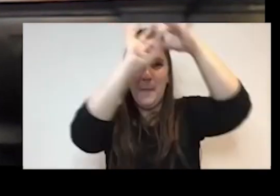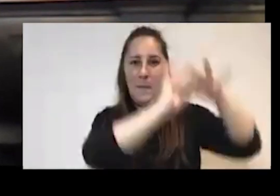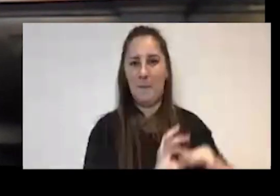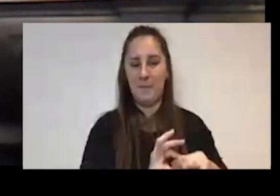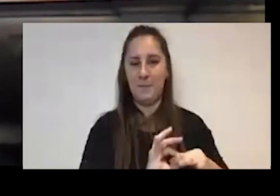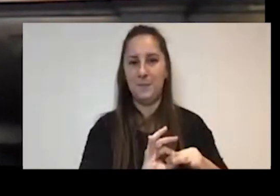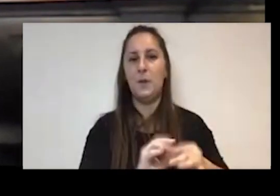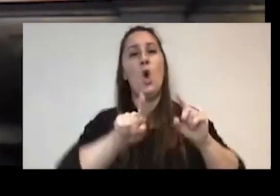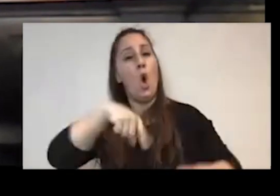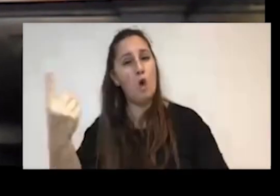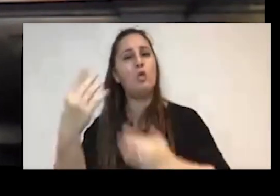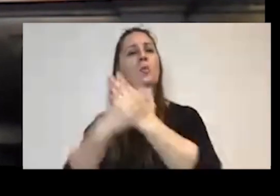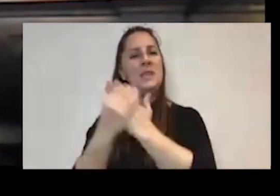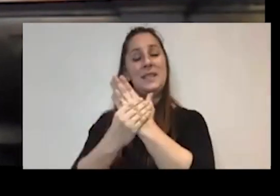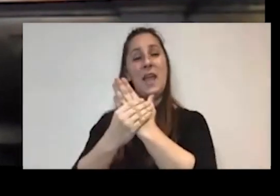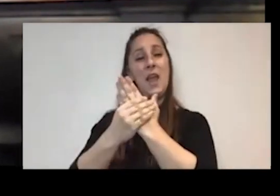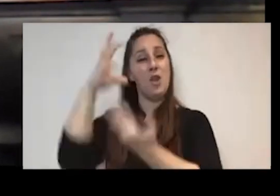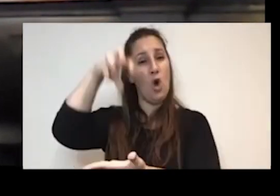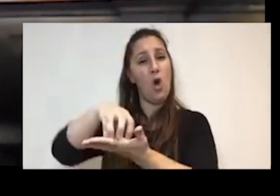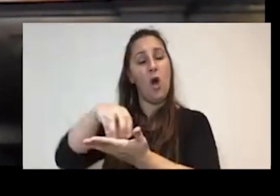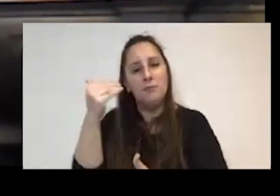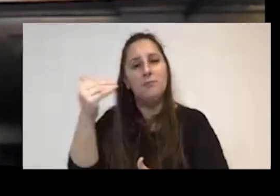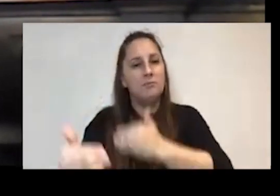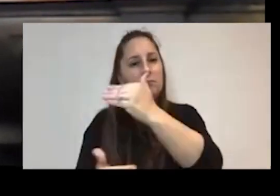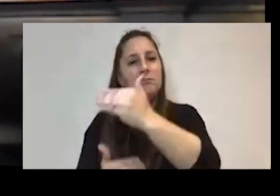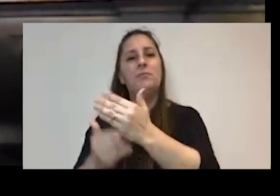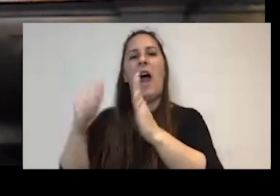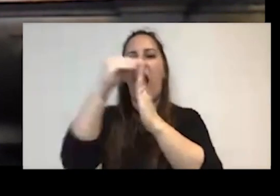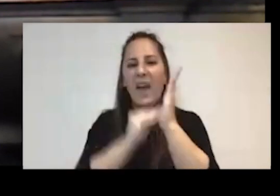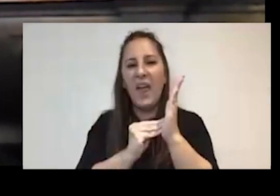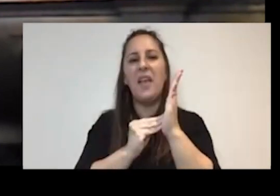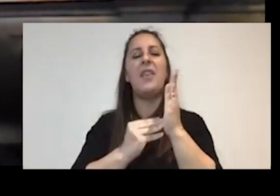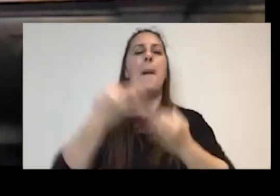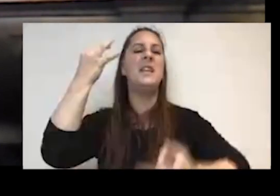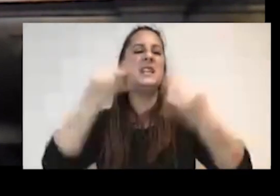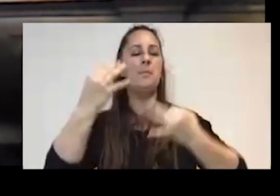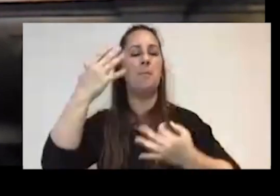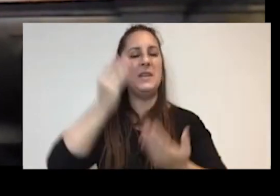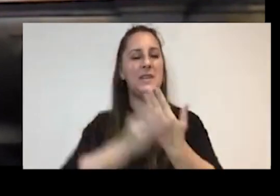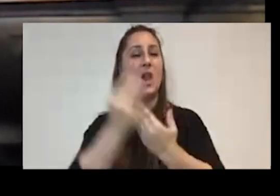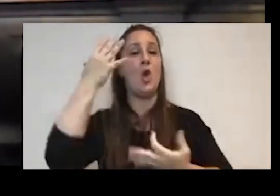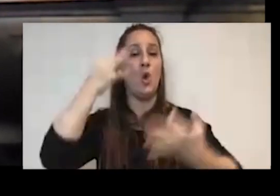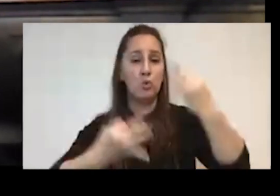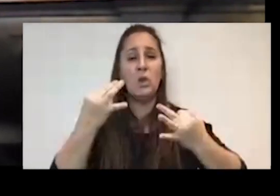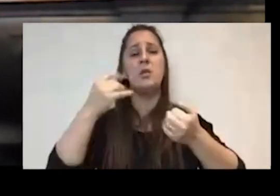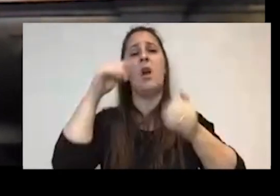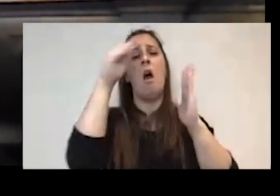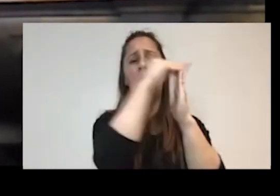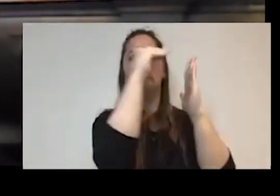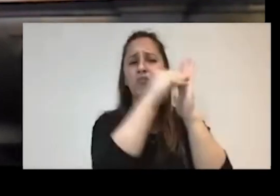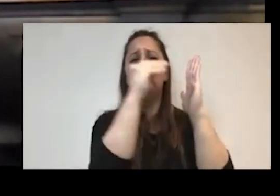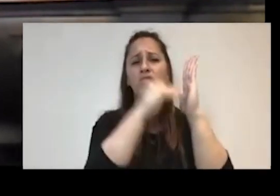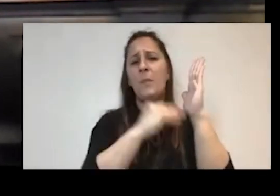con otros ministerios estamos avanzando en el desarrollo de agendas, con el Ministerio de Justicia. Hay una larga lista